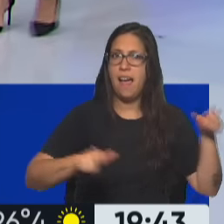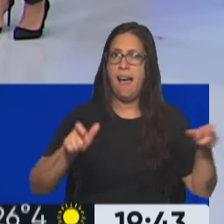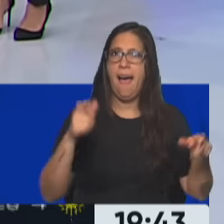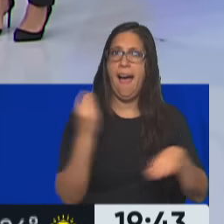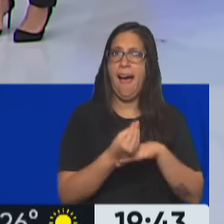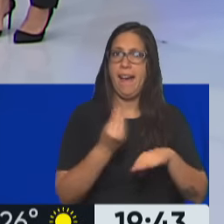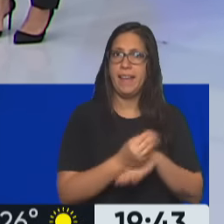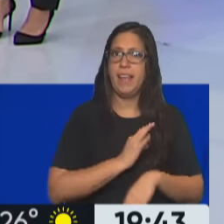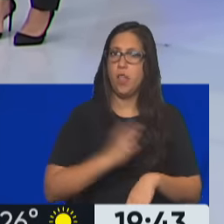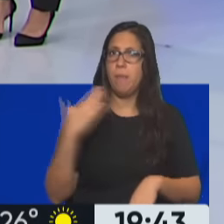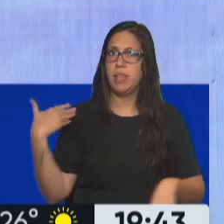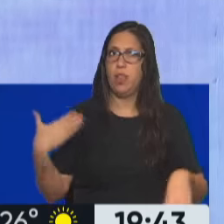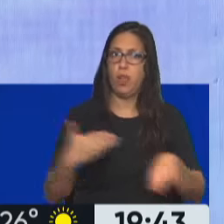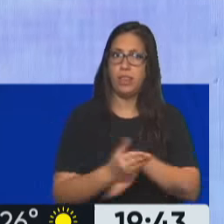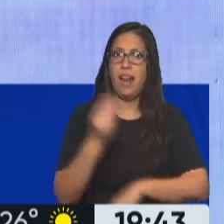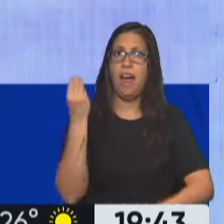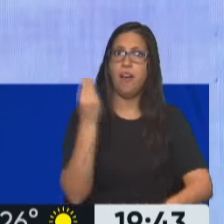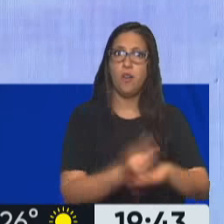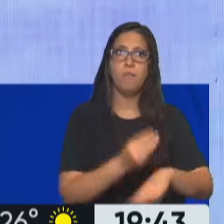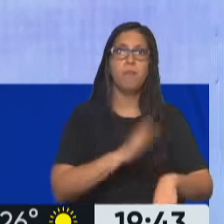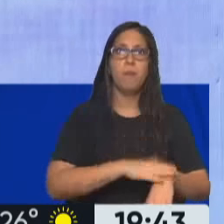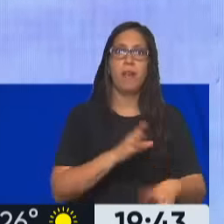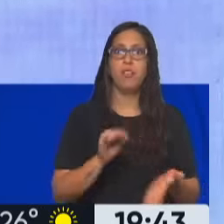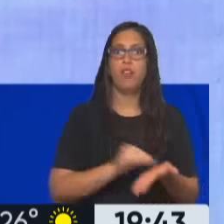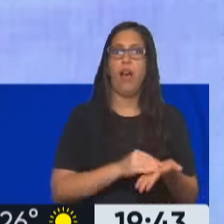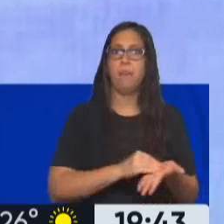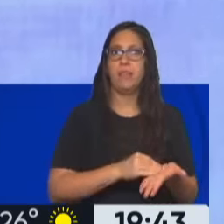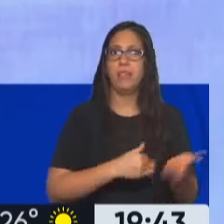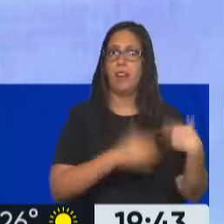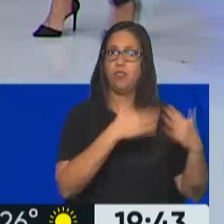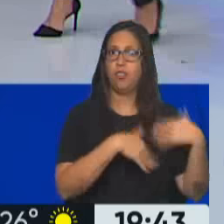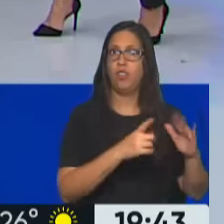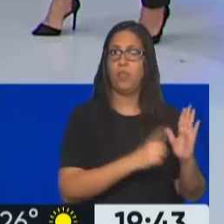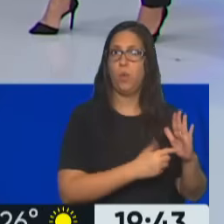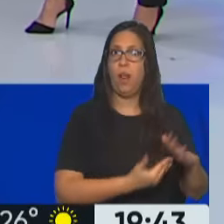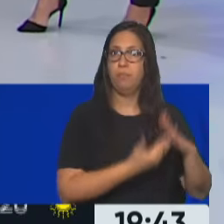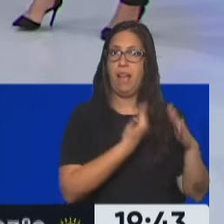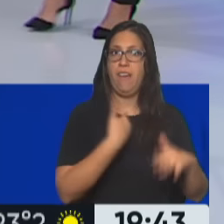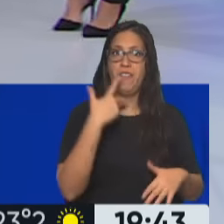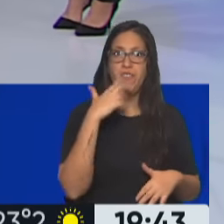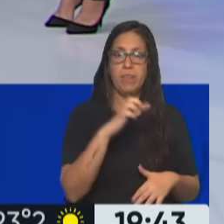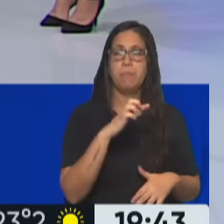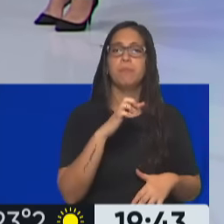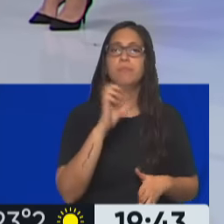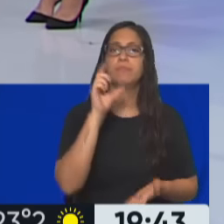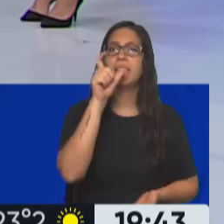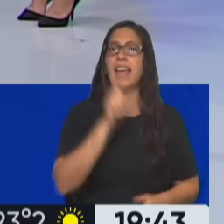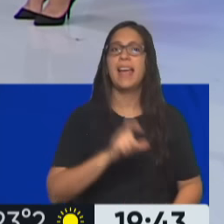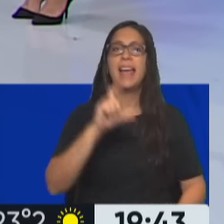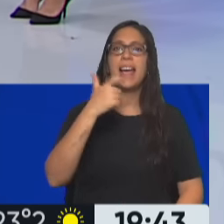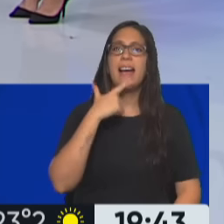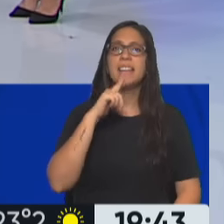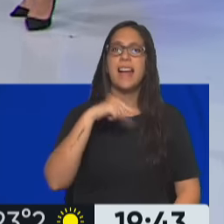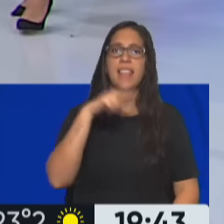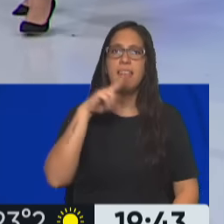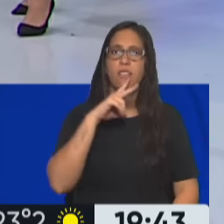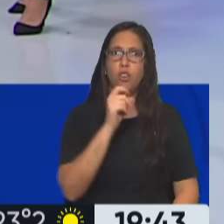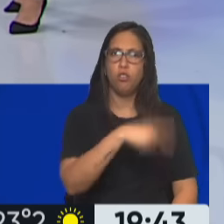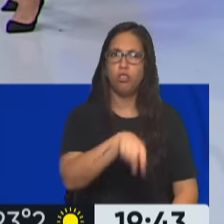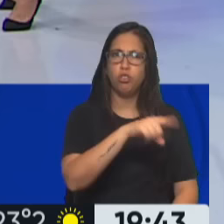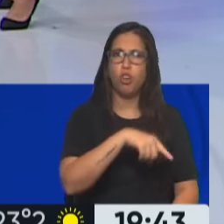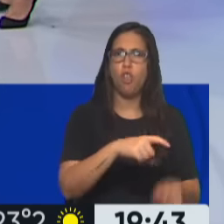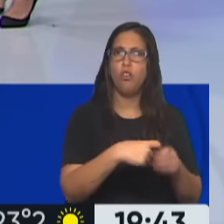año pasado durante la administración de quien era el entonces titular de la AFIP, Carlos Castañeto, van a ser